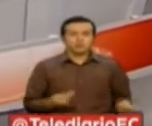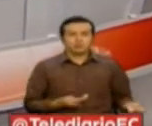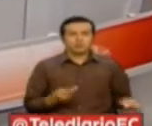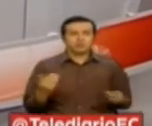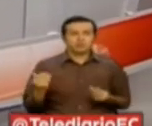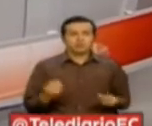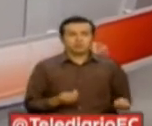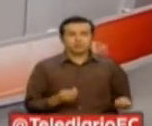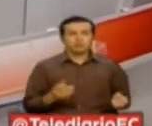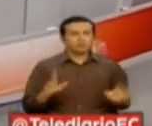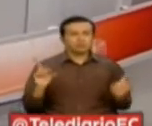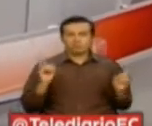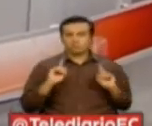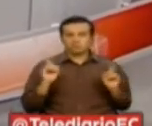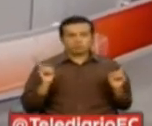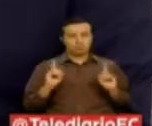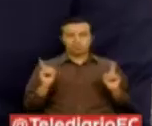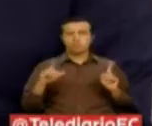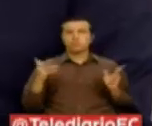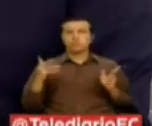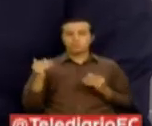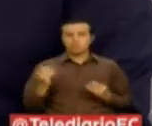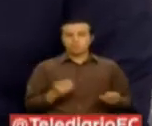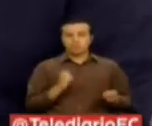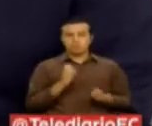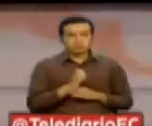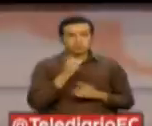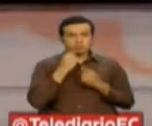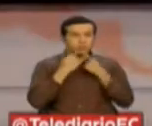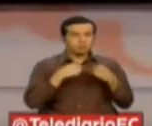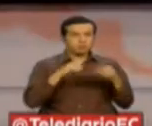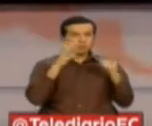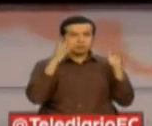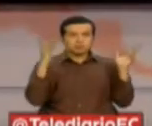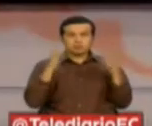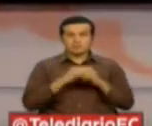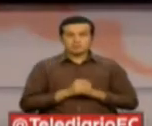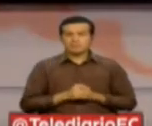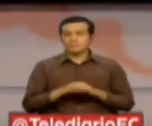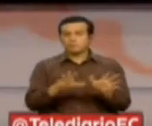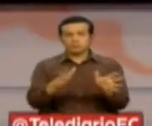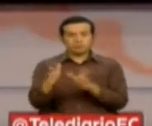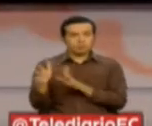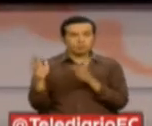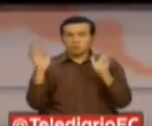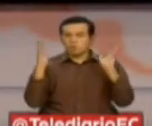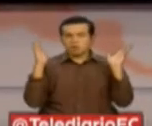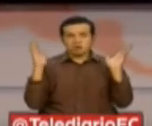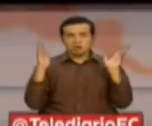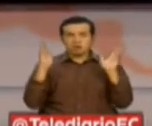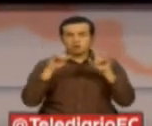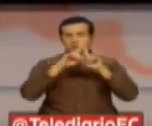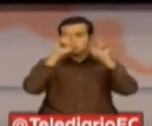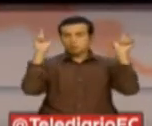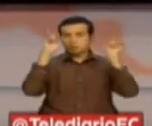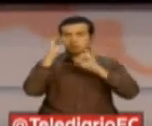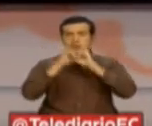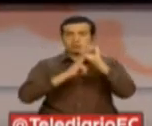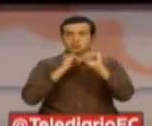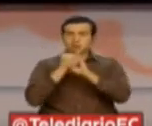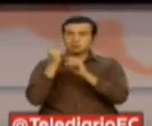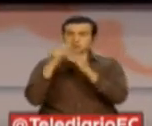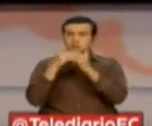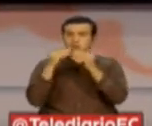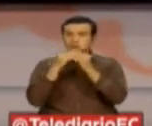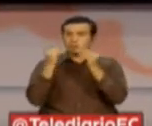se ingresa acuerdo este es un uno son ingresos declarados este es que no se quedan eduardo eso es importante resaltar el sector exportador trae en